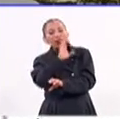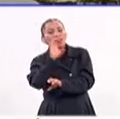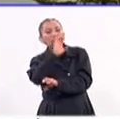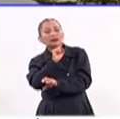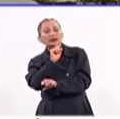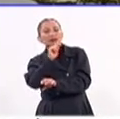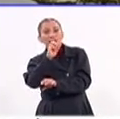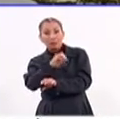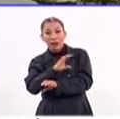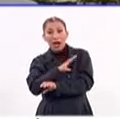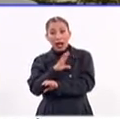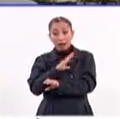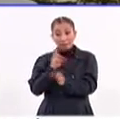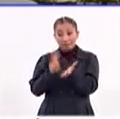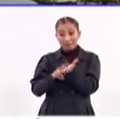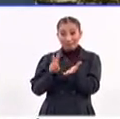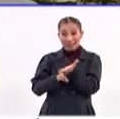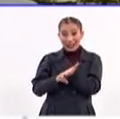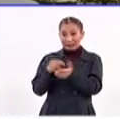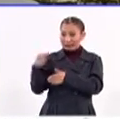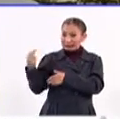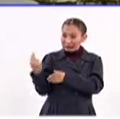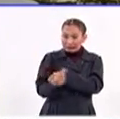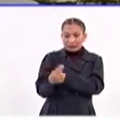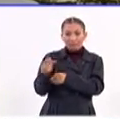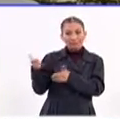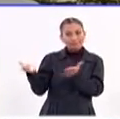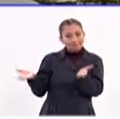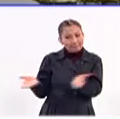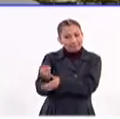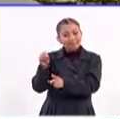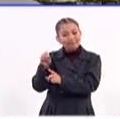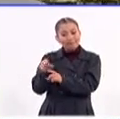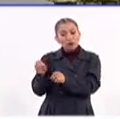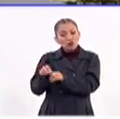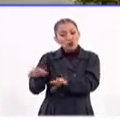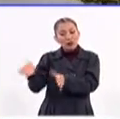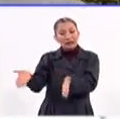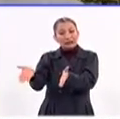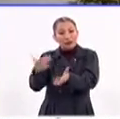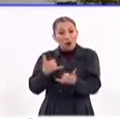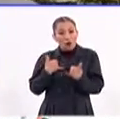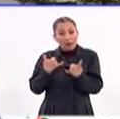un reconocimiento de que es necesario estimular el interés de